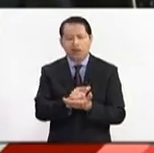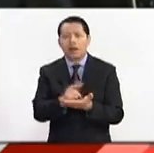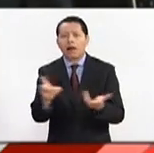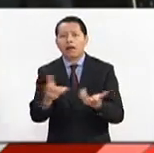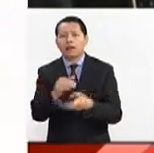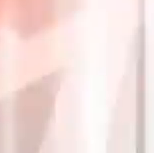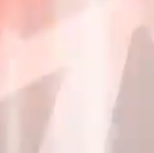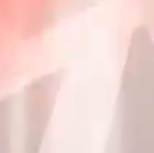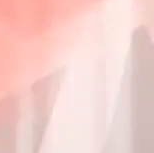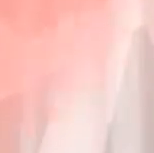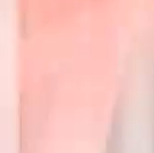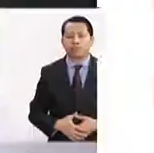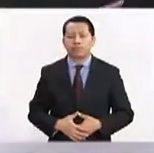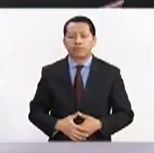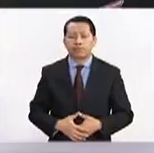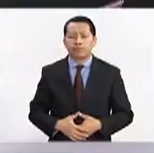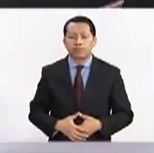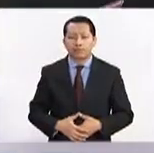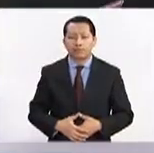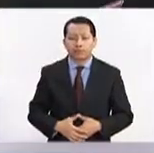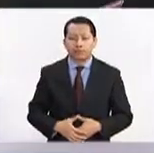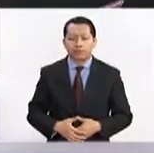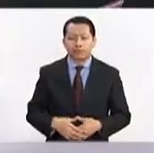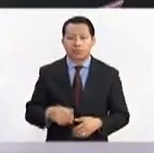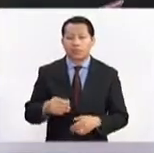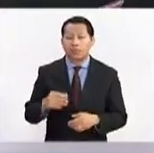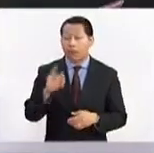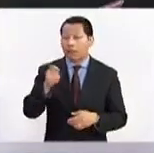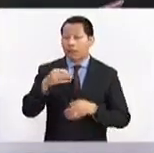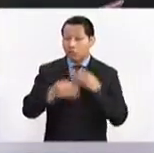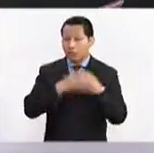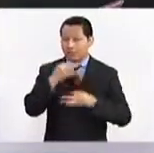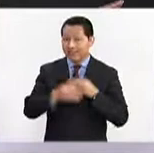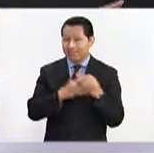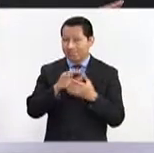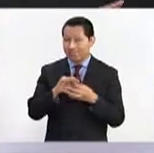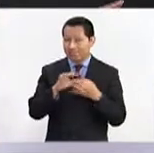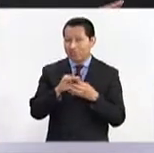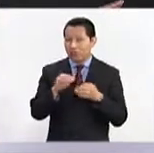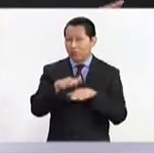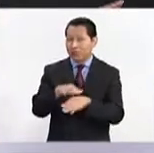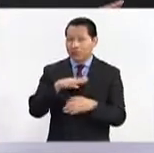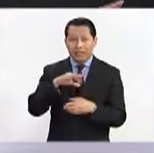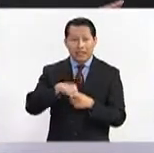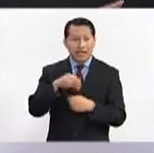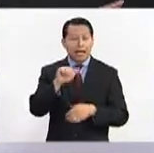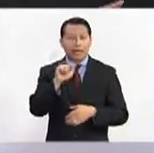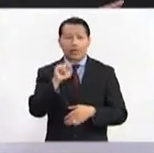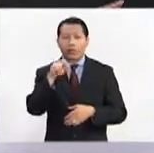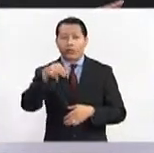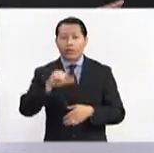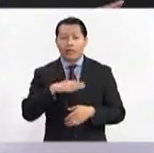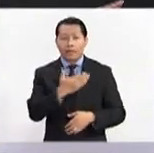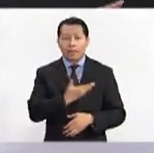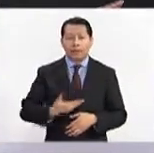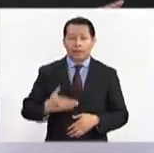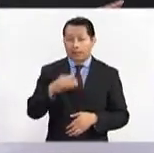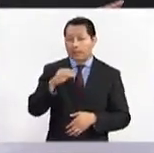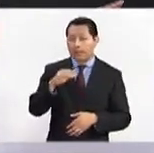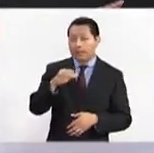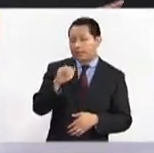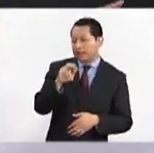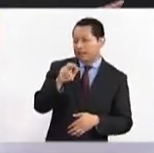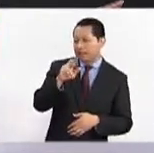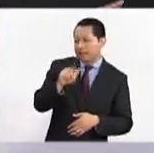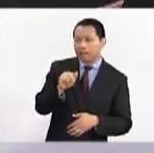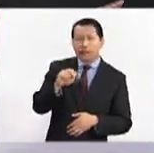referéndum. Por cierto, que en las últimas noticias respecto al referendo de Cataluña, el presidente de la Generalitat